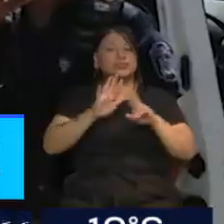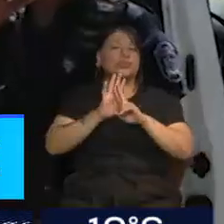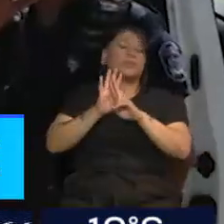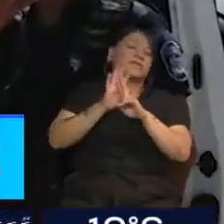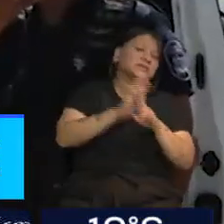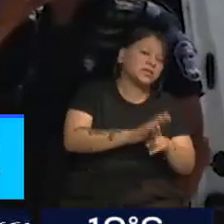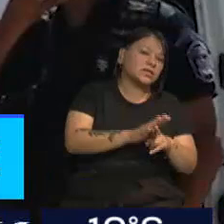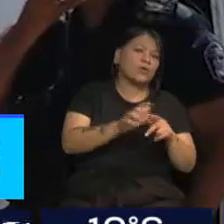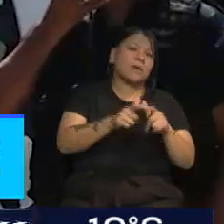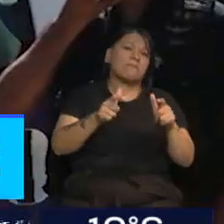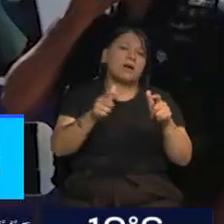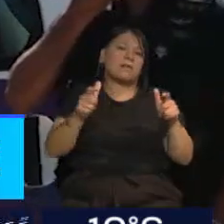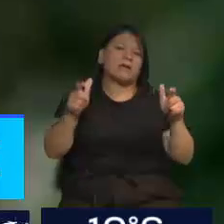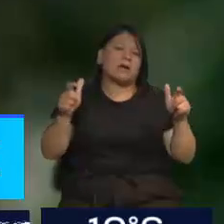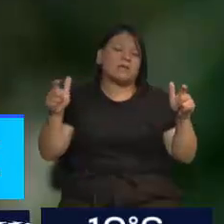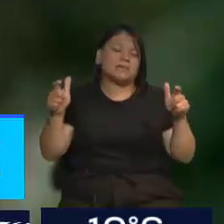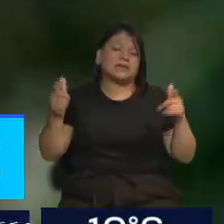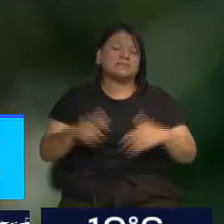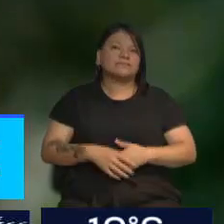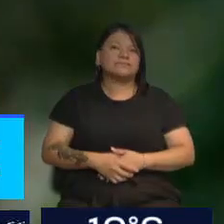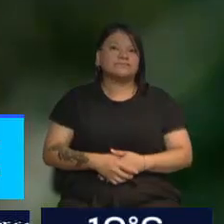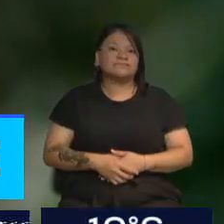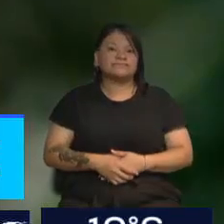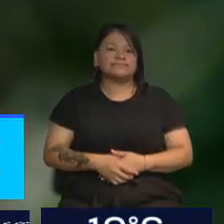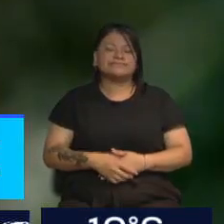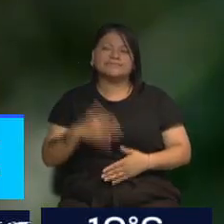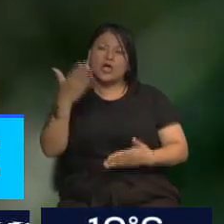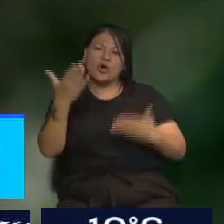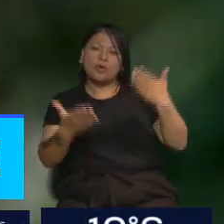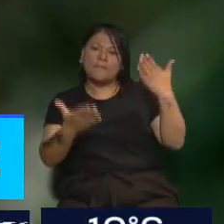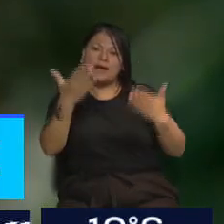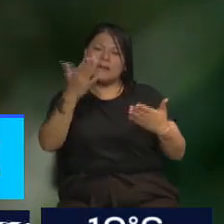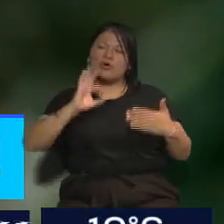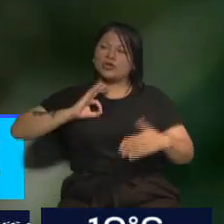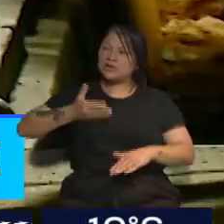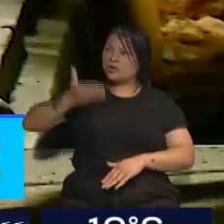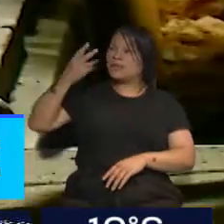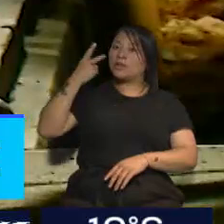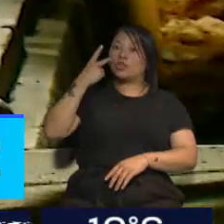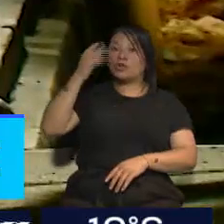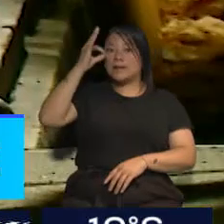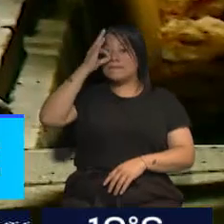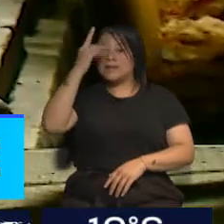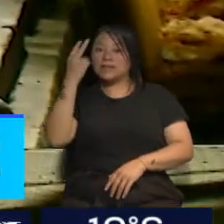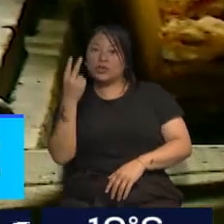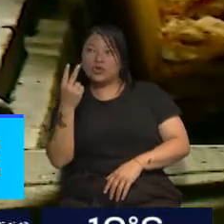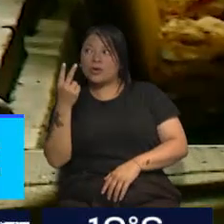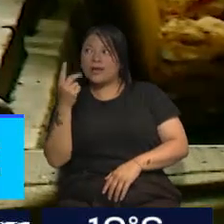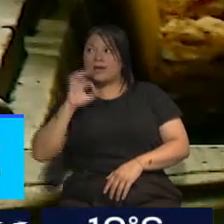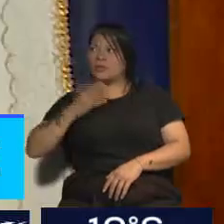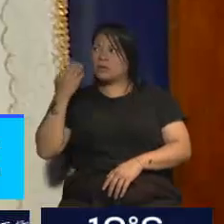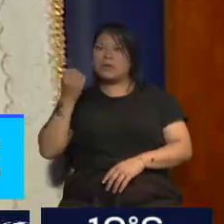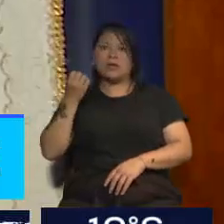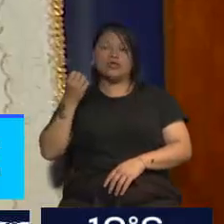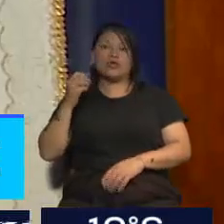femicidios. Si bien a nivel de estadísticas, en la comparativa con el año pasado estamos mejor, el año pasado cerramos con